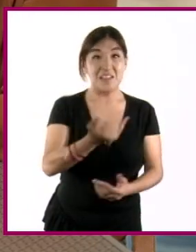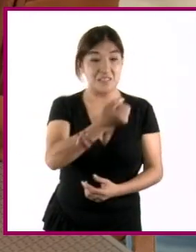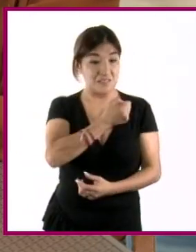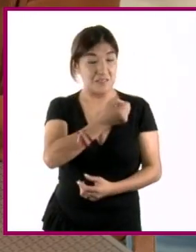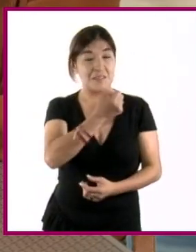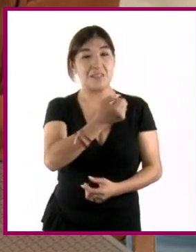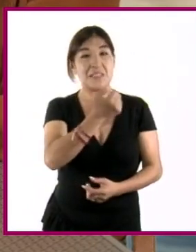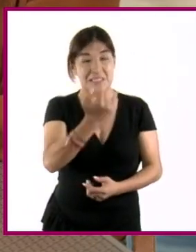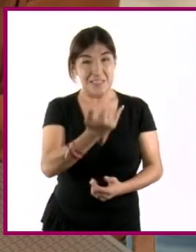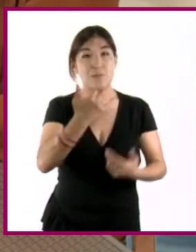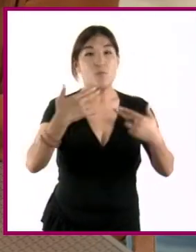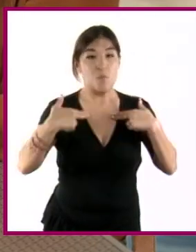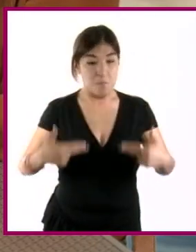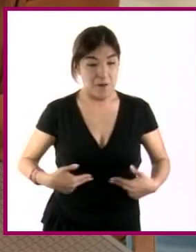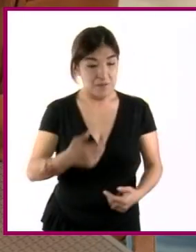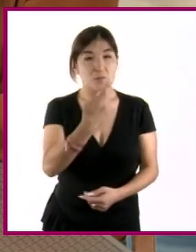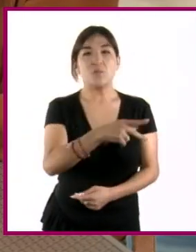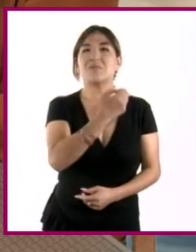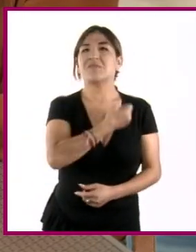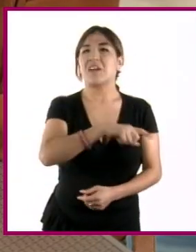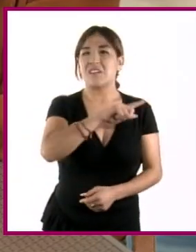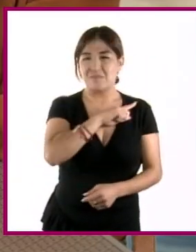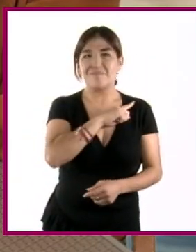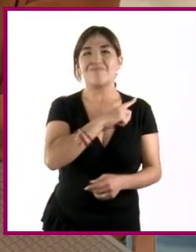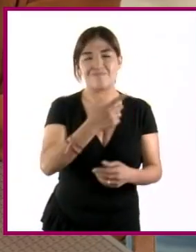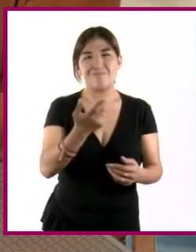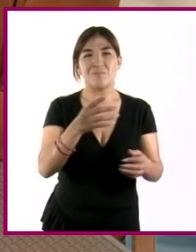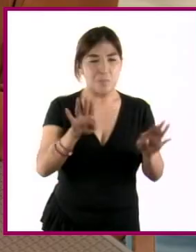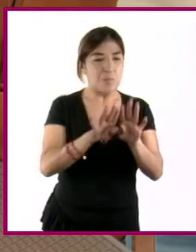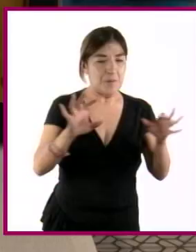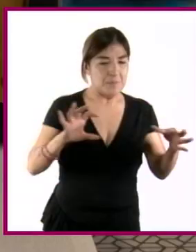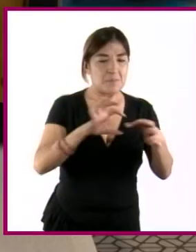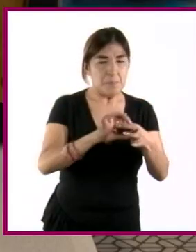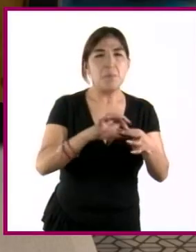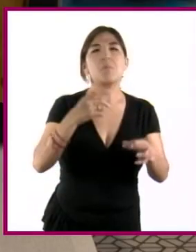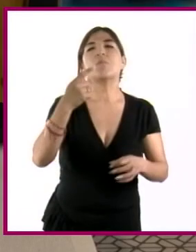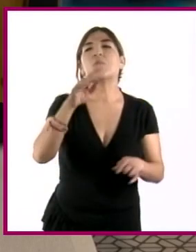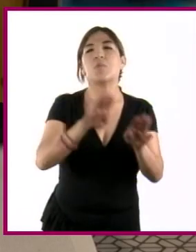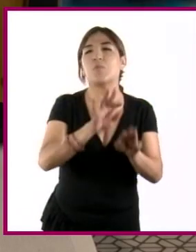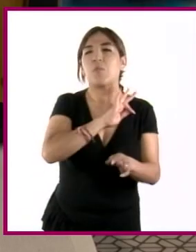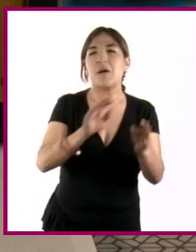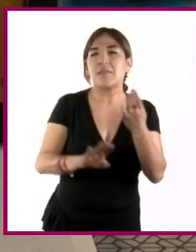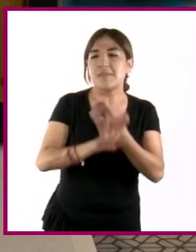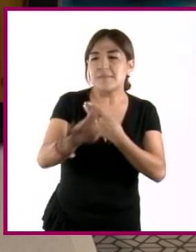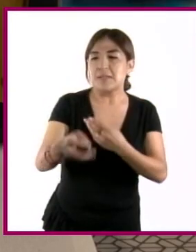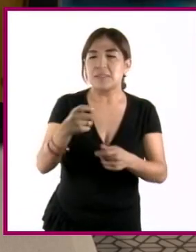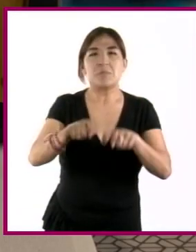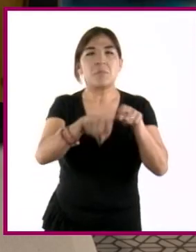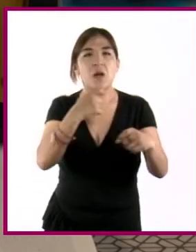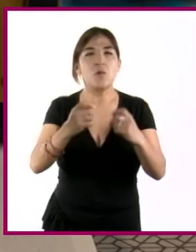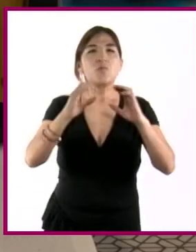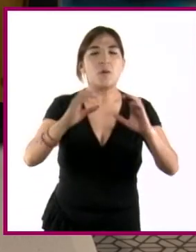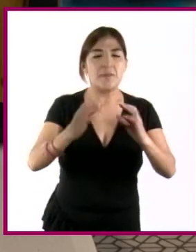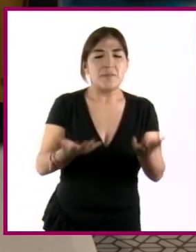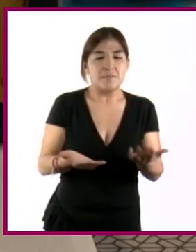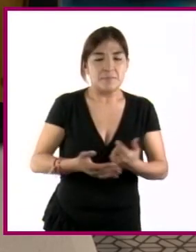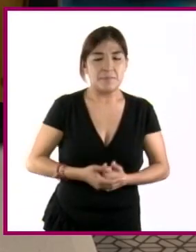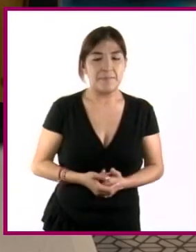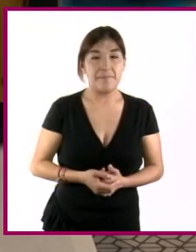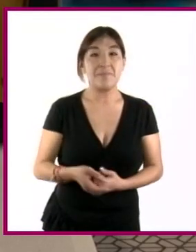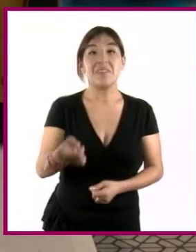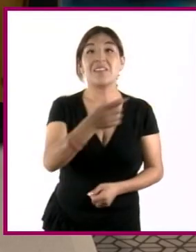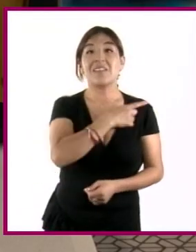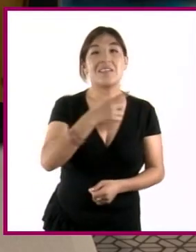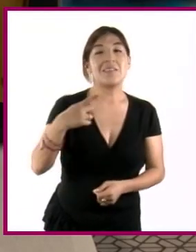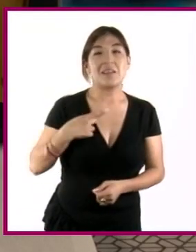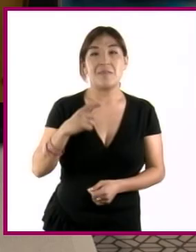relacionada. ¿Cómo podemos salvarnos del plástico en nuestros alimentos? La forma más coherente de hacerlo es evitando